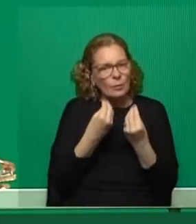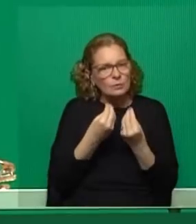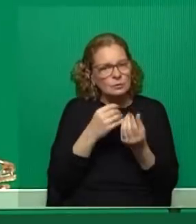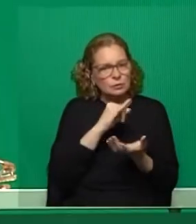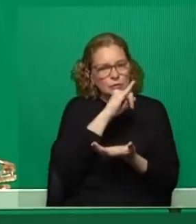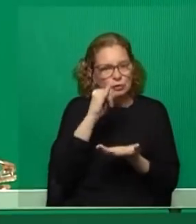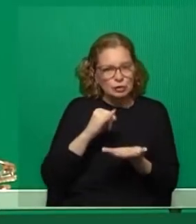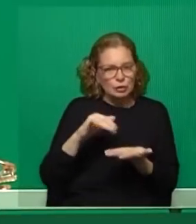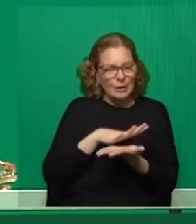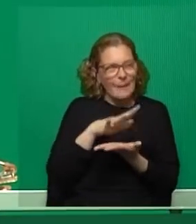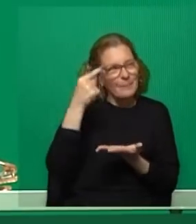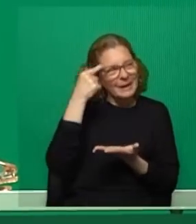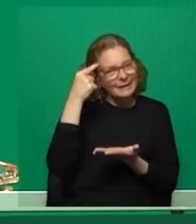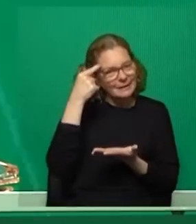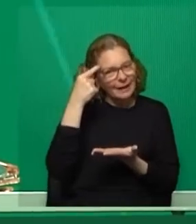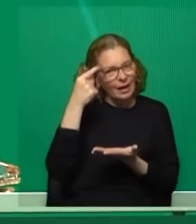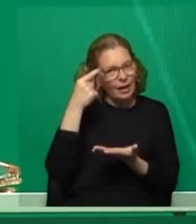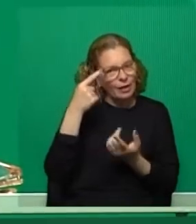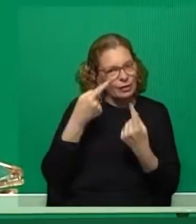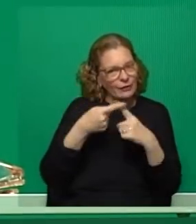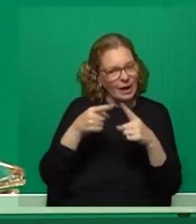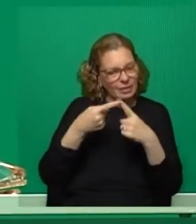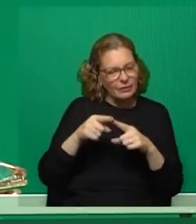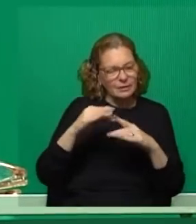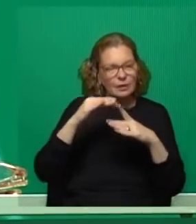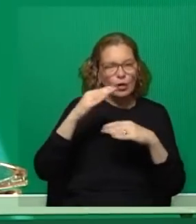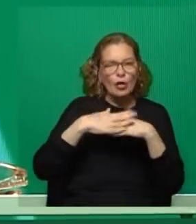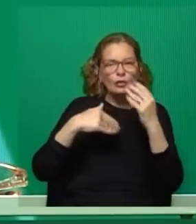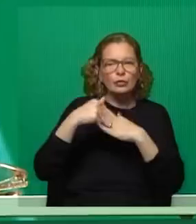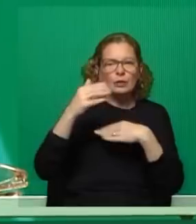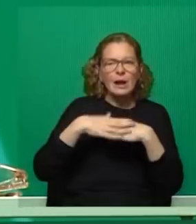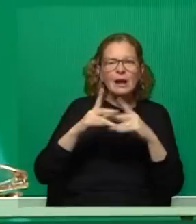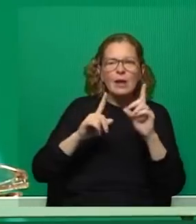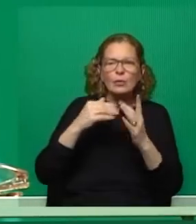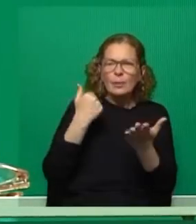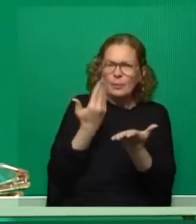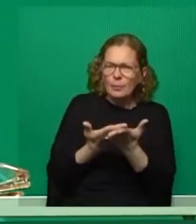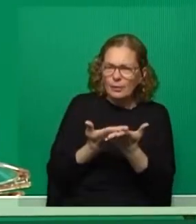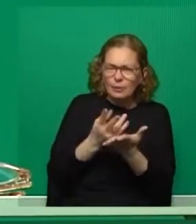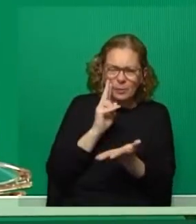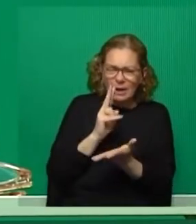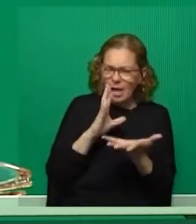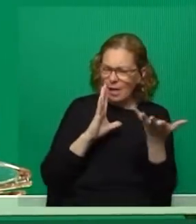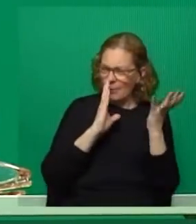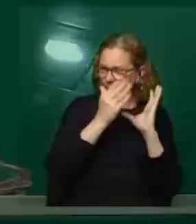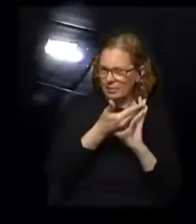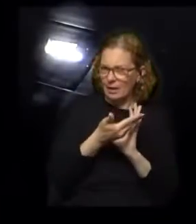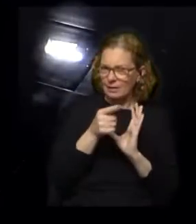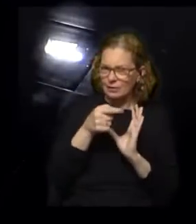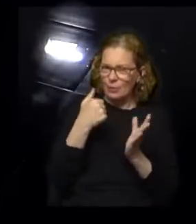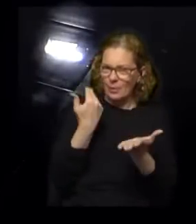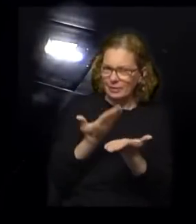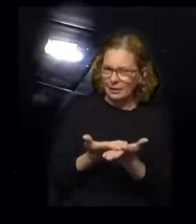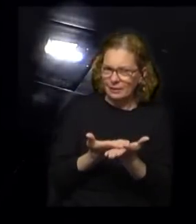zonas donde se proyectan no todo todas estas construcciones hay alguna propuesta una mirada de lo ambiental en lo que se